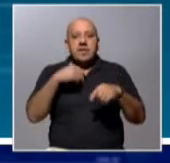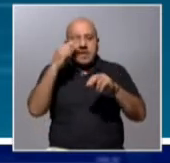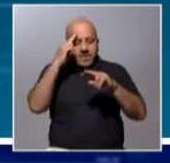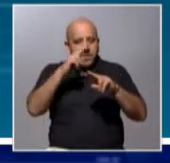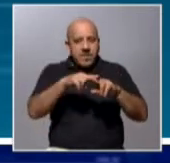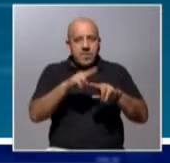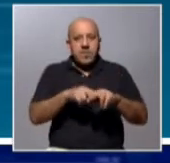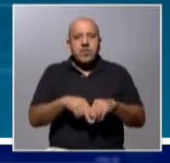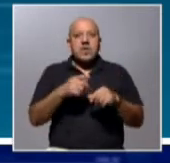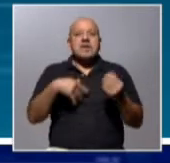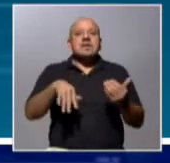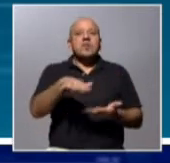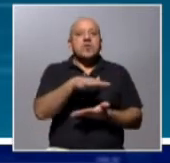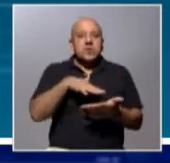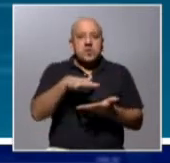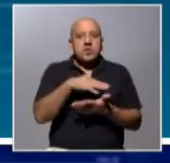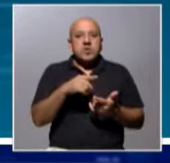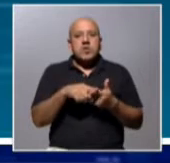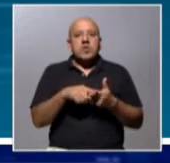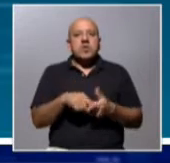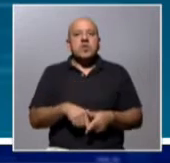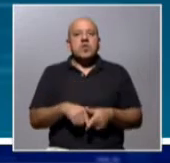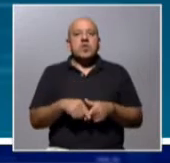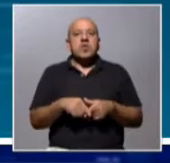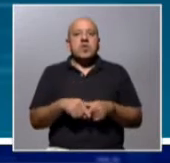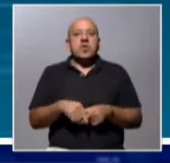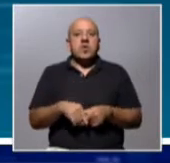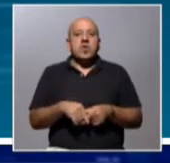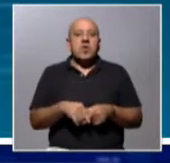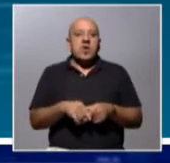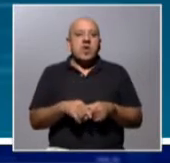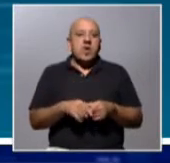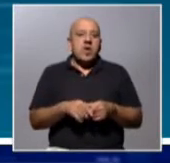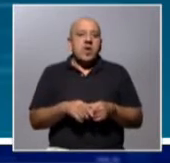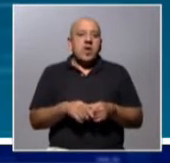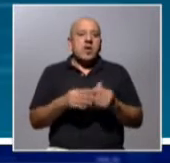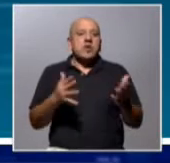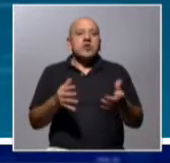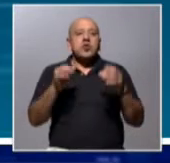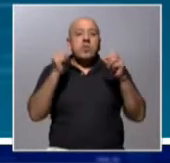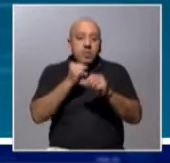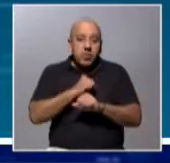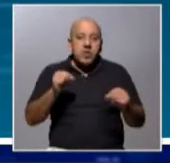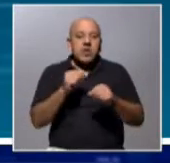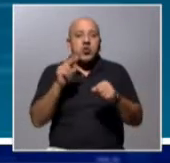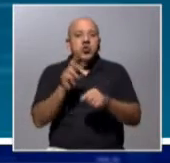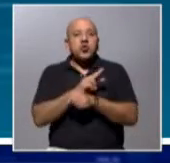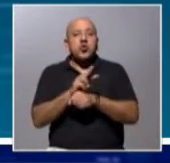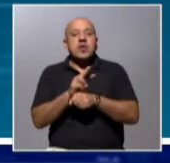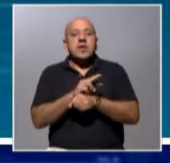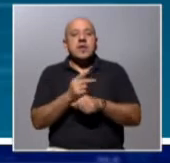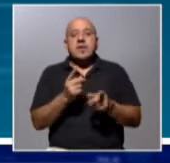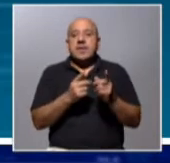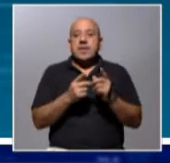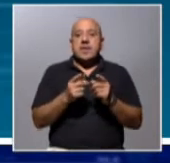caso de estar en una situación de riesgo, se va a desbordar y no va a poder controlar o no va a poder tener una